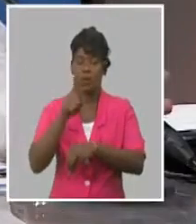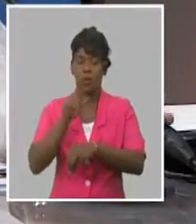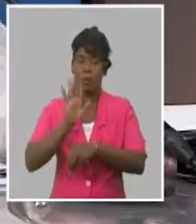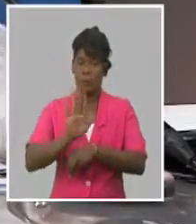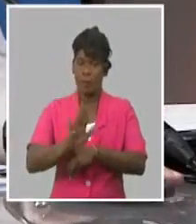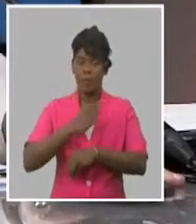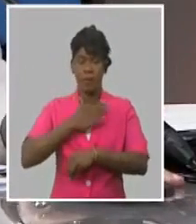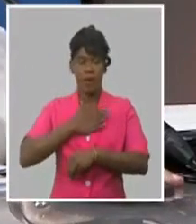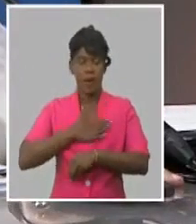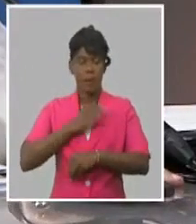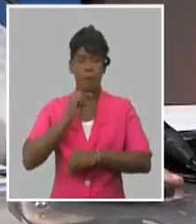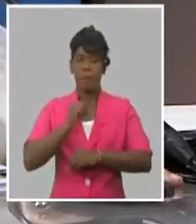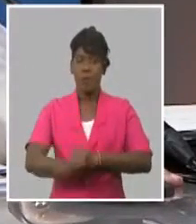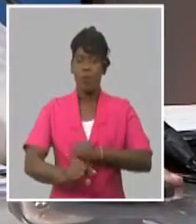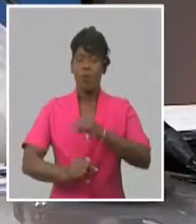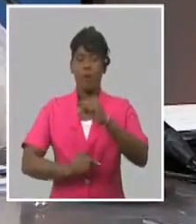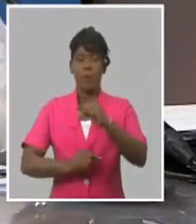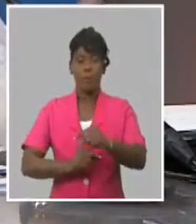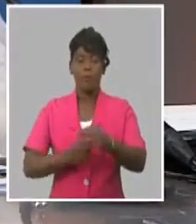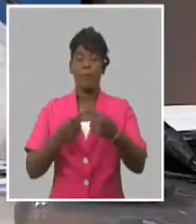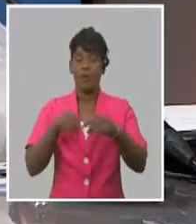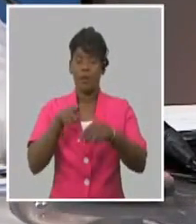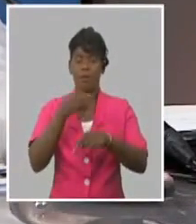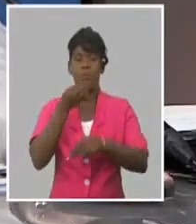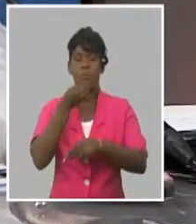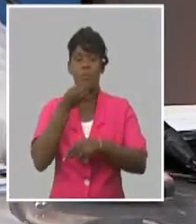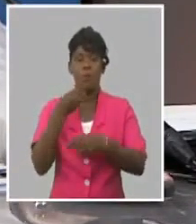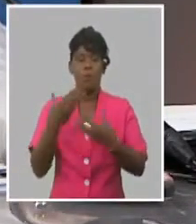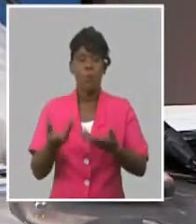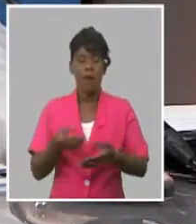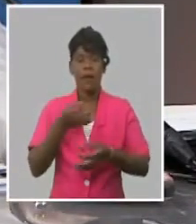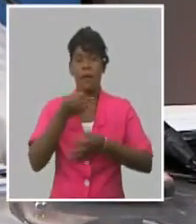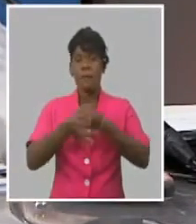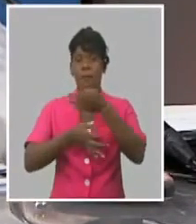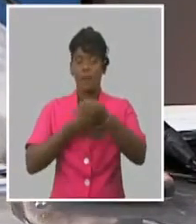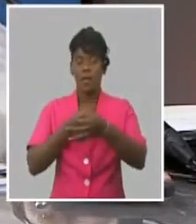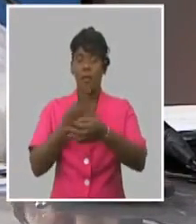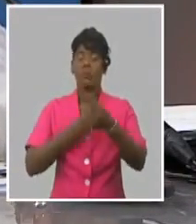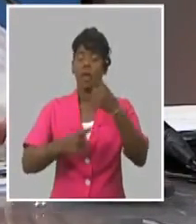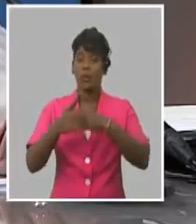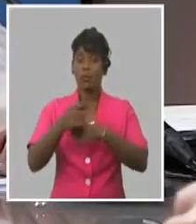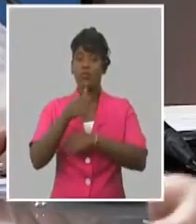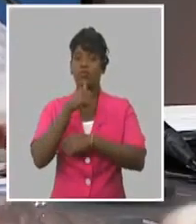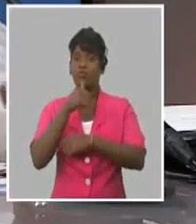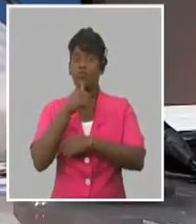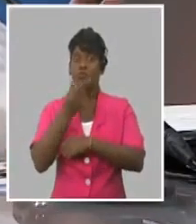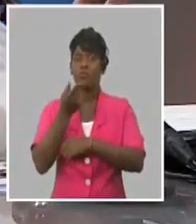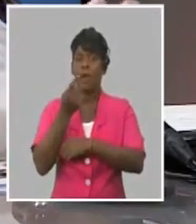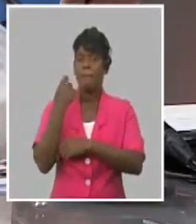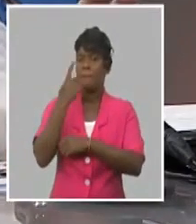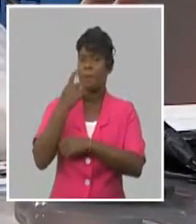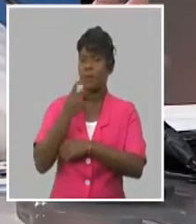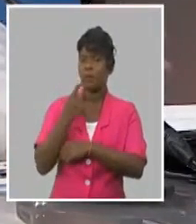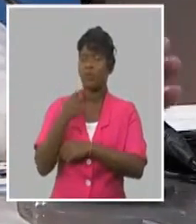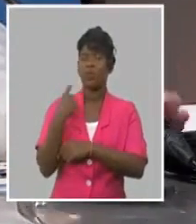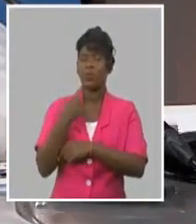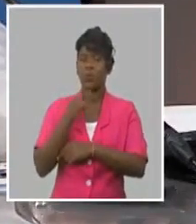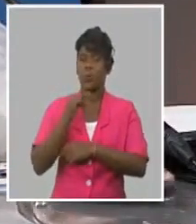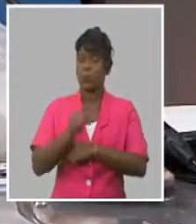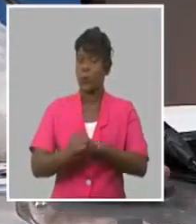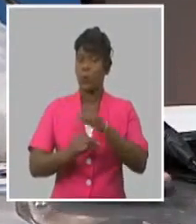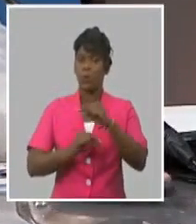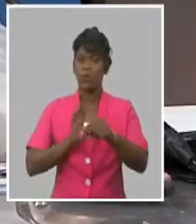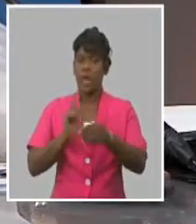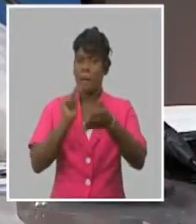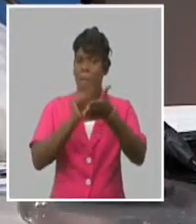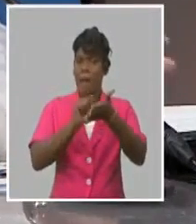importante que creo que pudiera aclarar muchas de las dudas que las personas han ido planteando y nos iremos aclarando